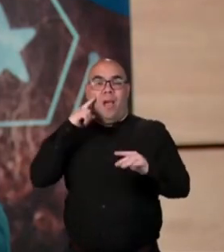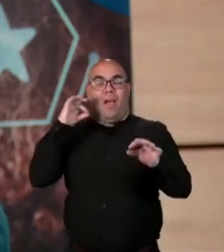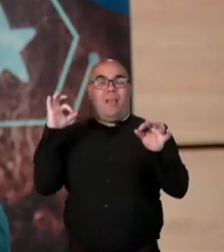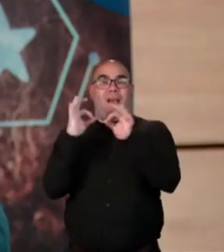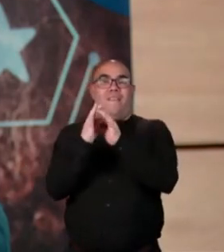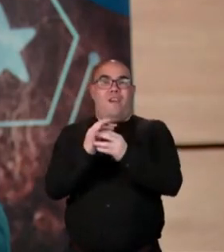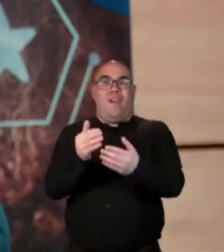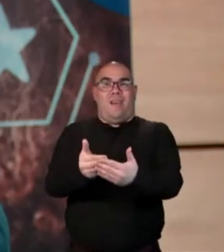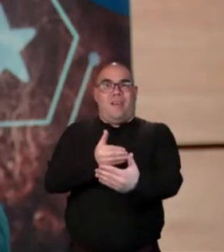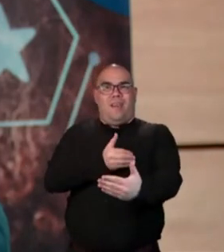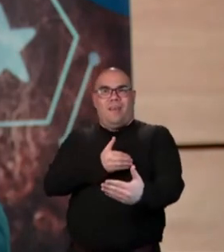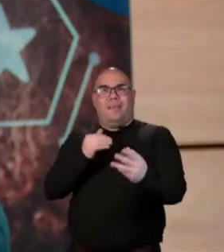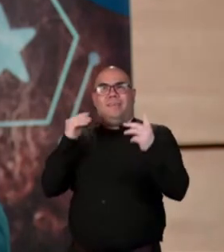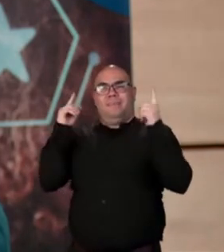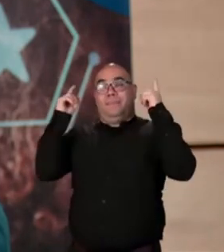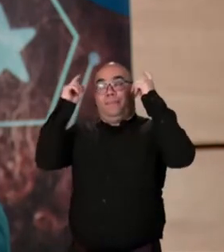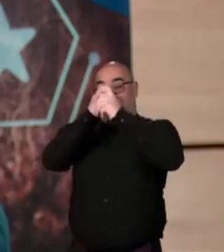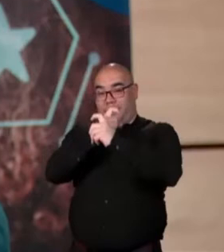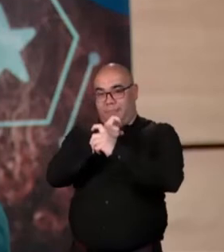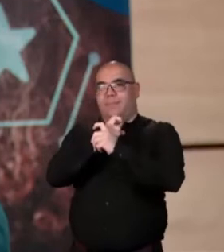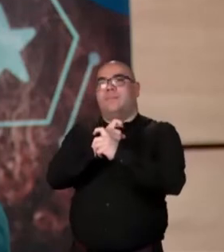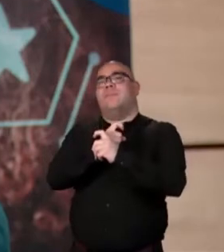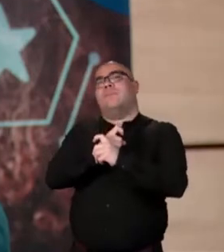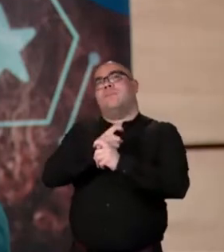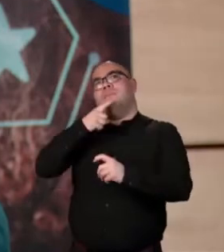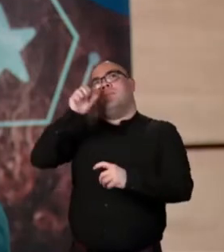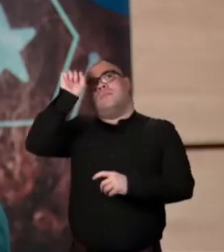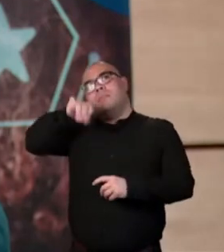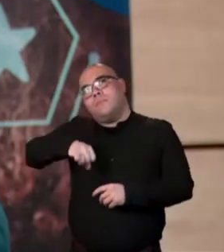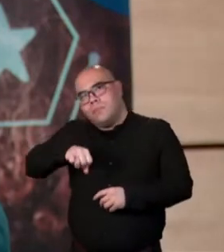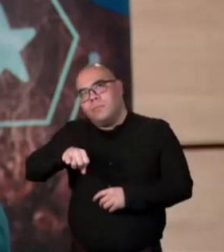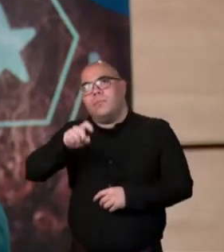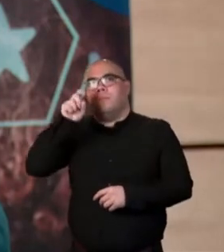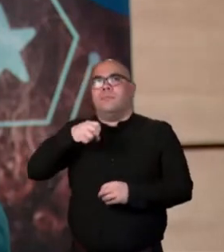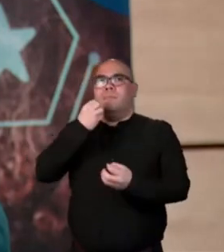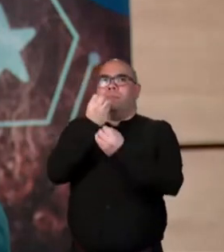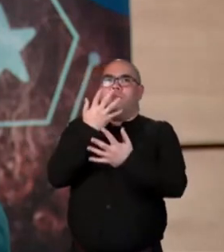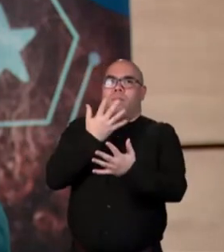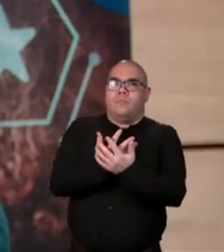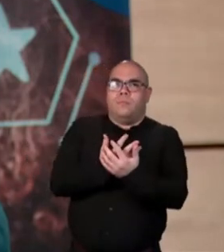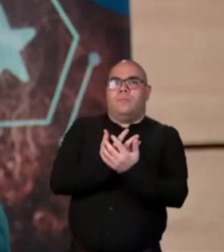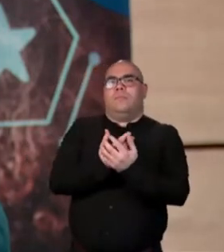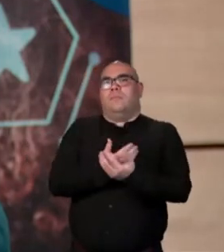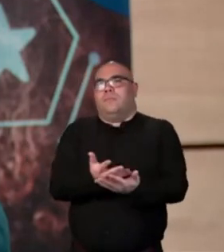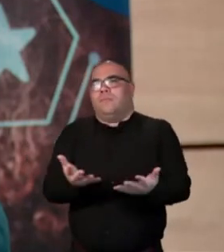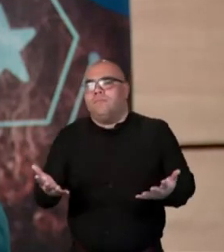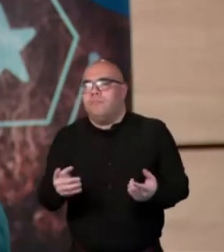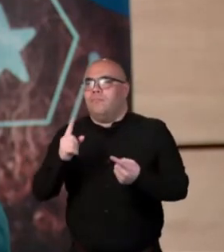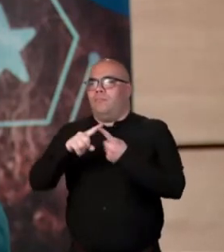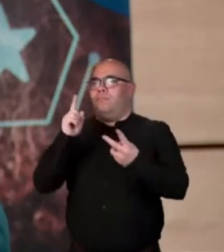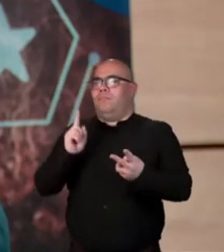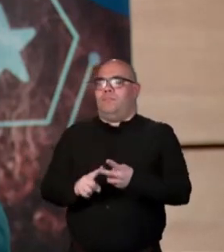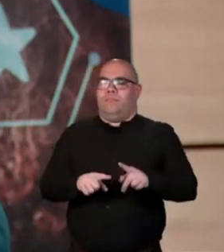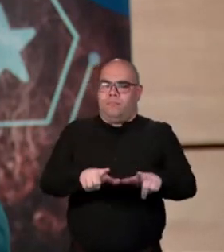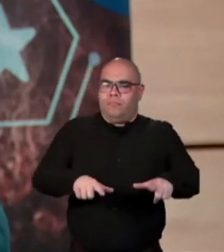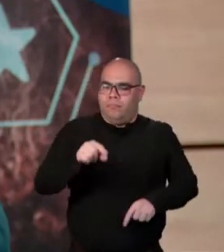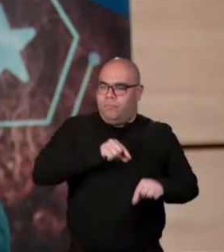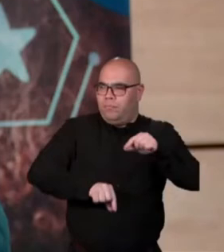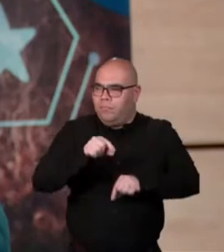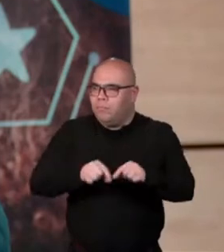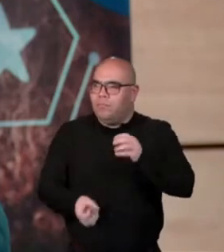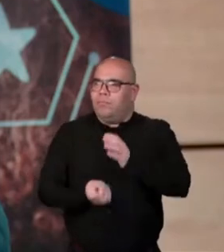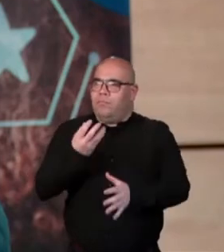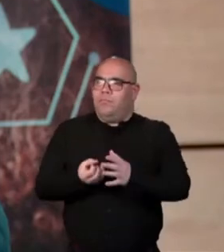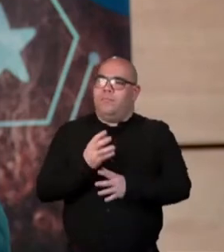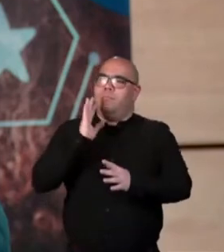de pensar en si necesitamos infraestructura física tecnológica laboratorios cómo le damos